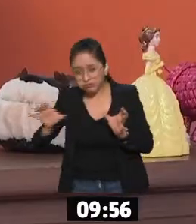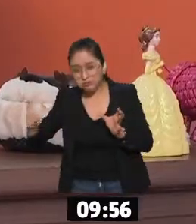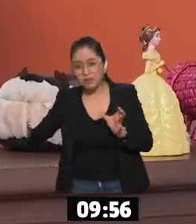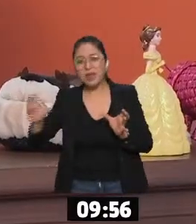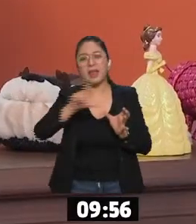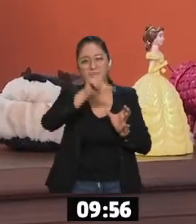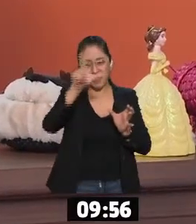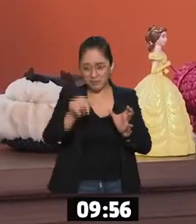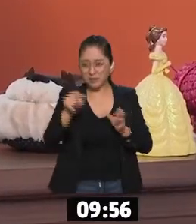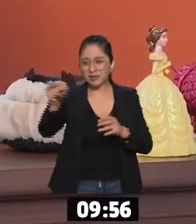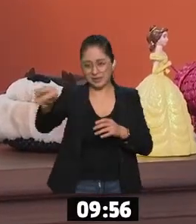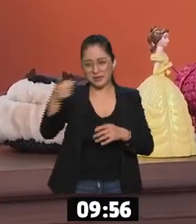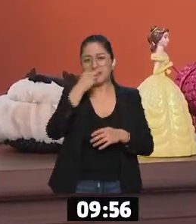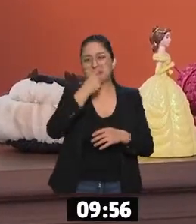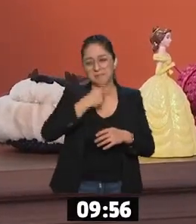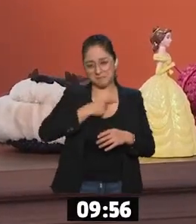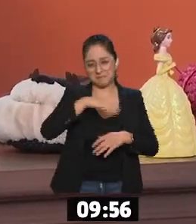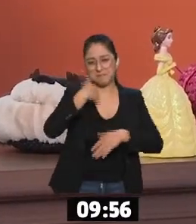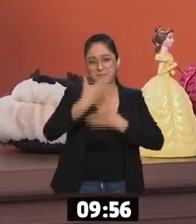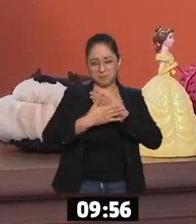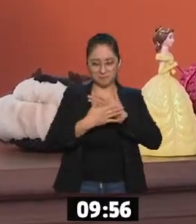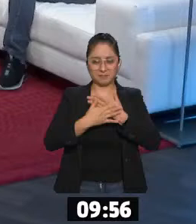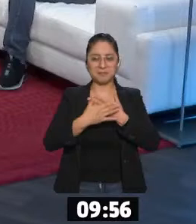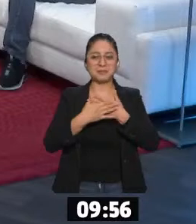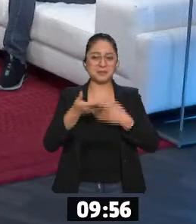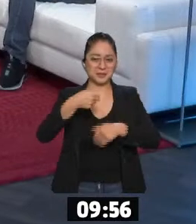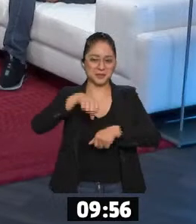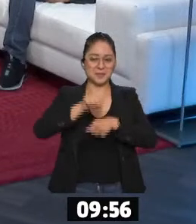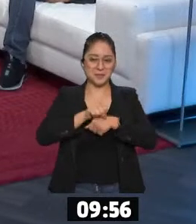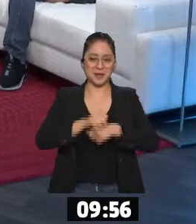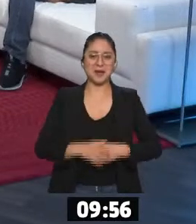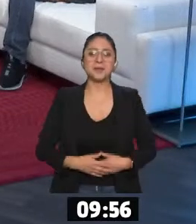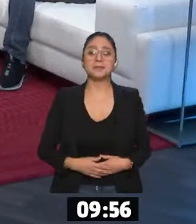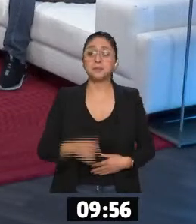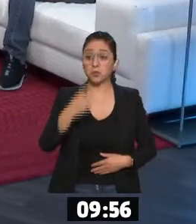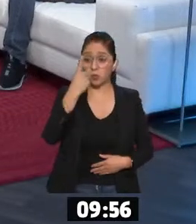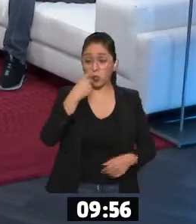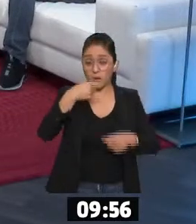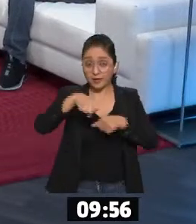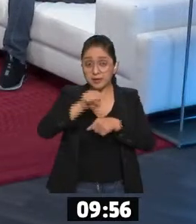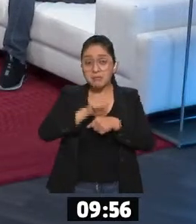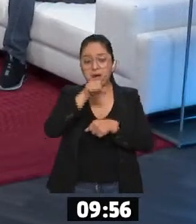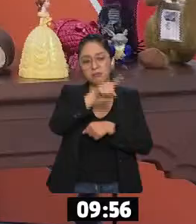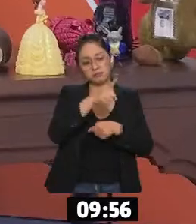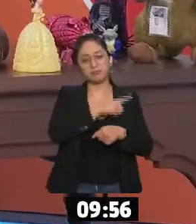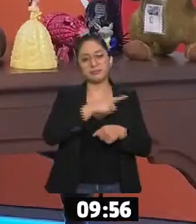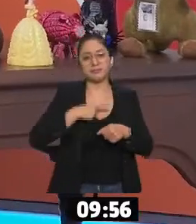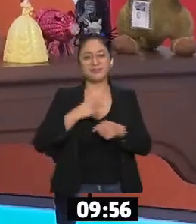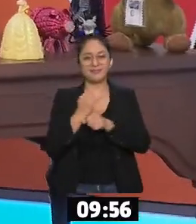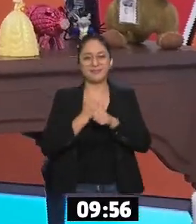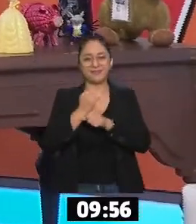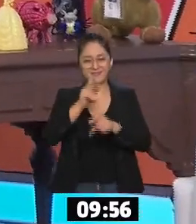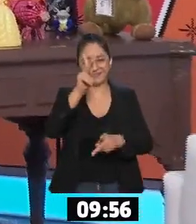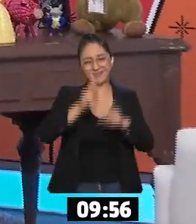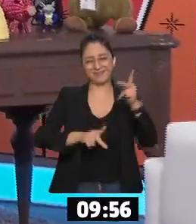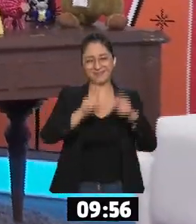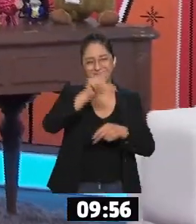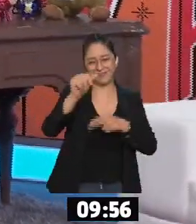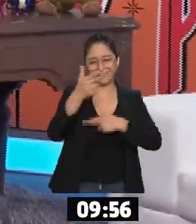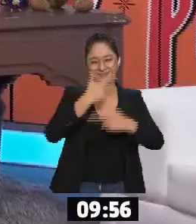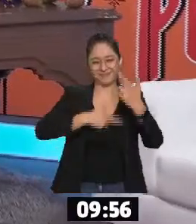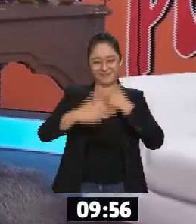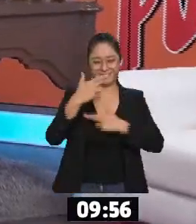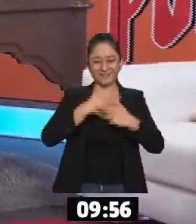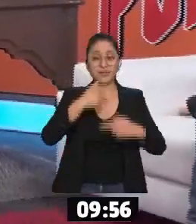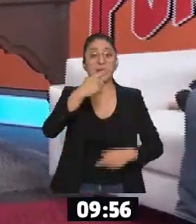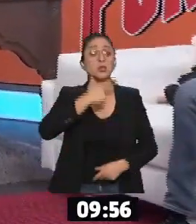Eso nos lo tiene que explicar. Vámonos a corte, que nos lo explique la semana que tiene una semana para investigarlo. Que ya lo sabe. Córrale al baño, pero nomás a la pipí. Del